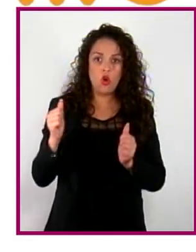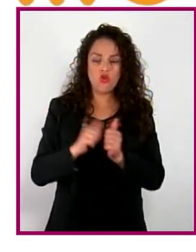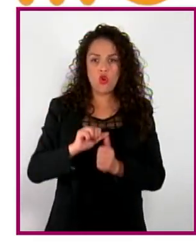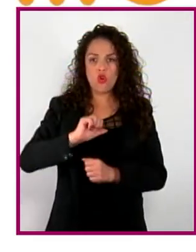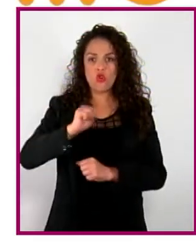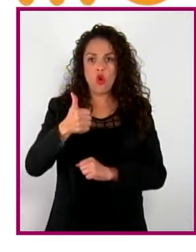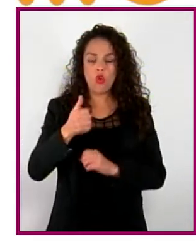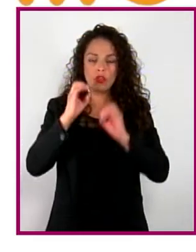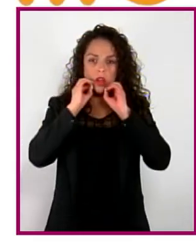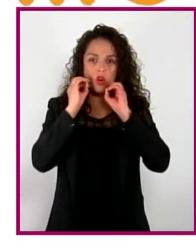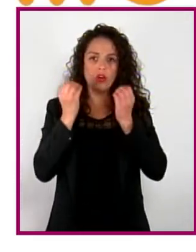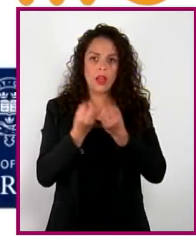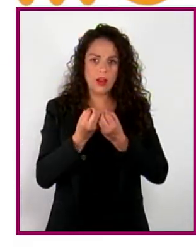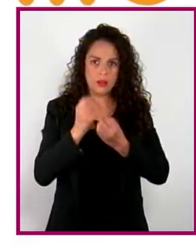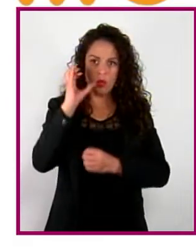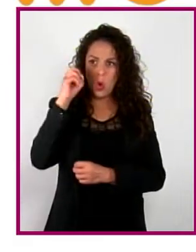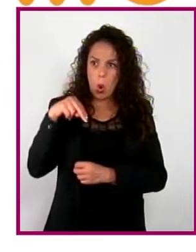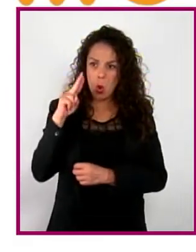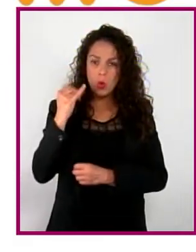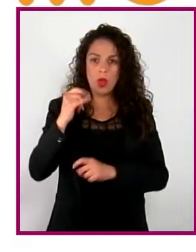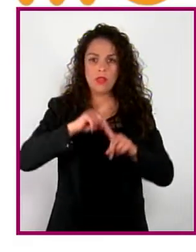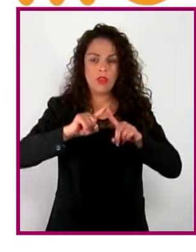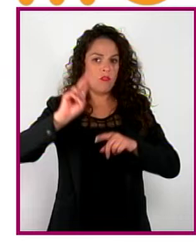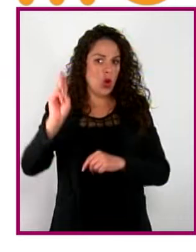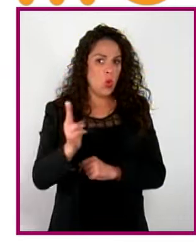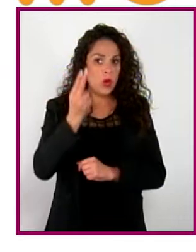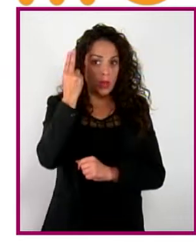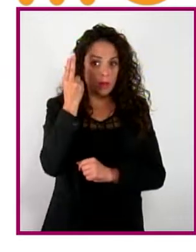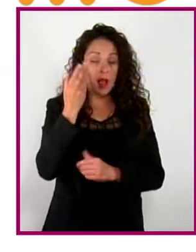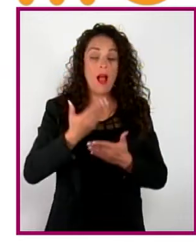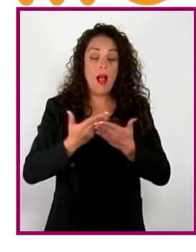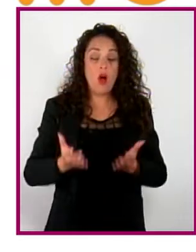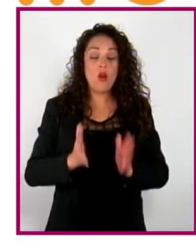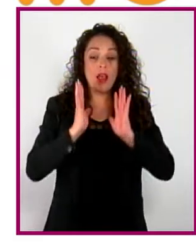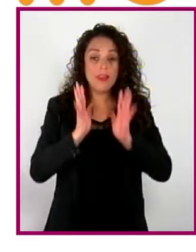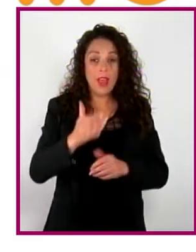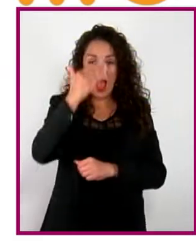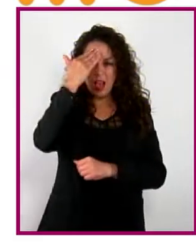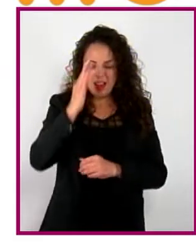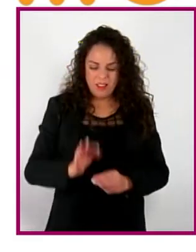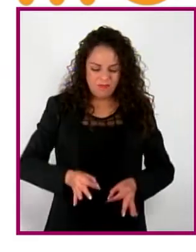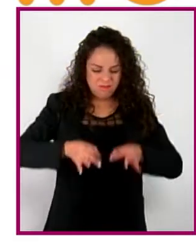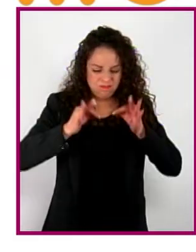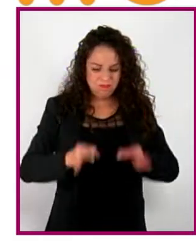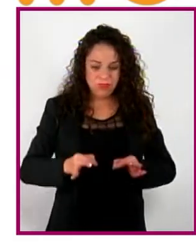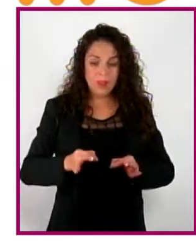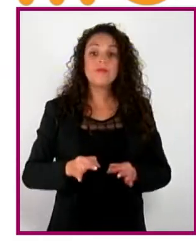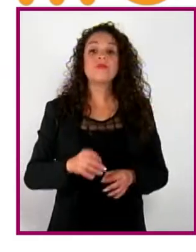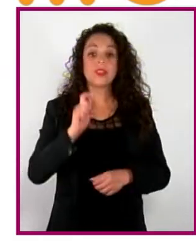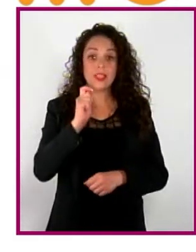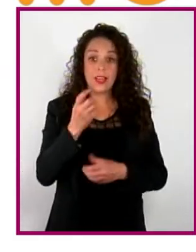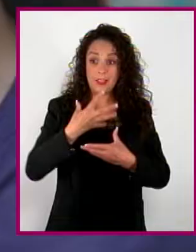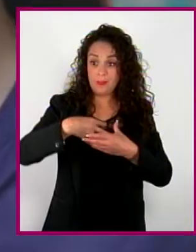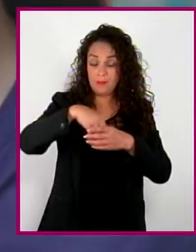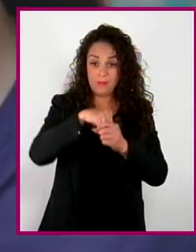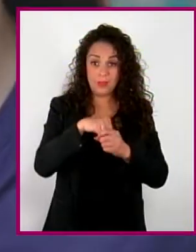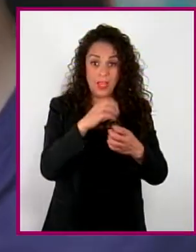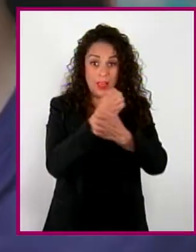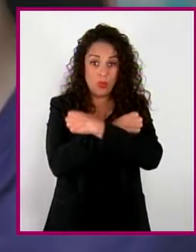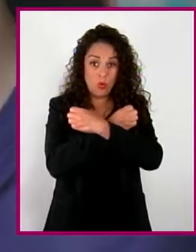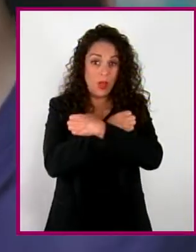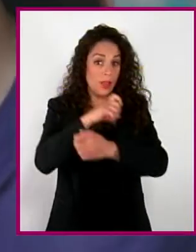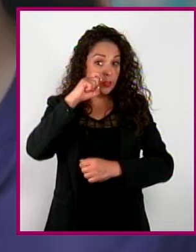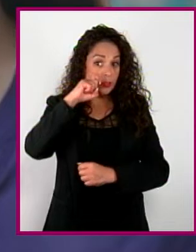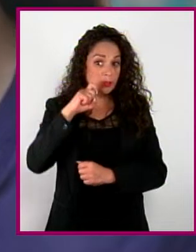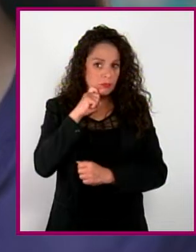agencias de las Naciones Unidas y varias universidades, sabemos de forma contundente que la educación integral en sexualidad no